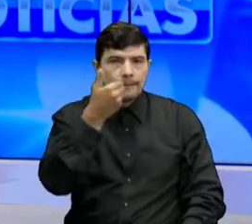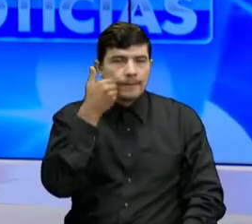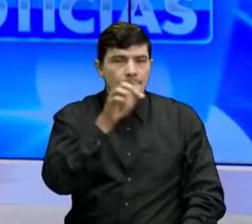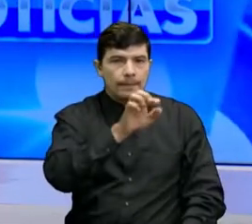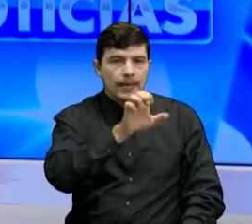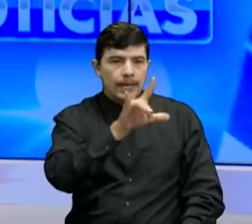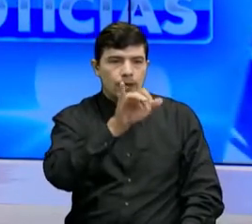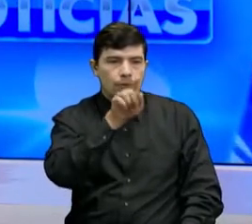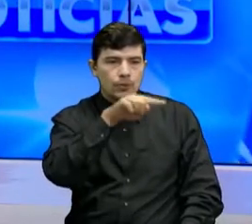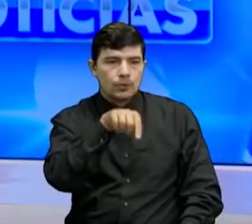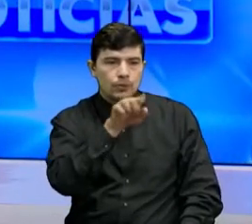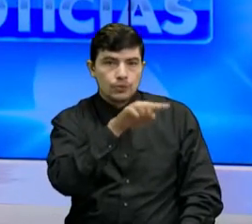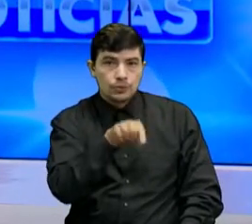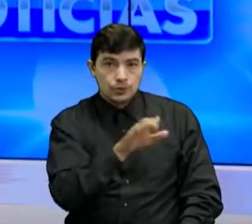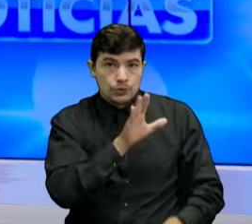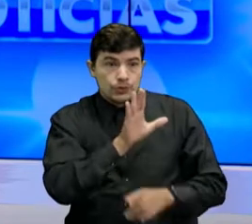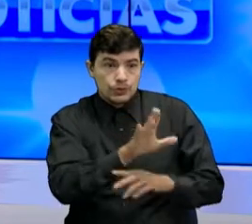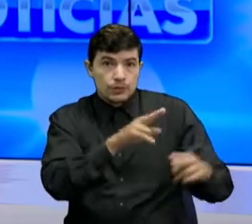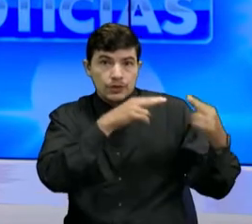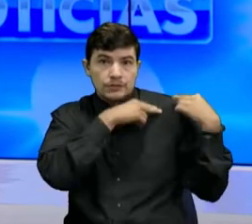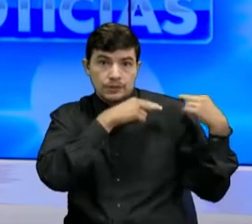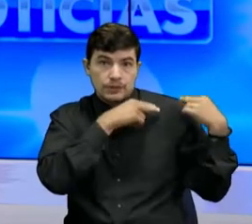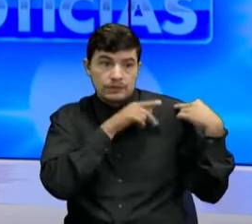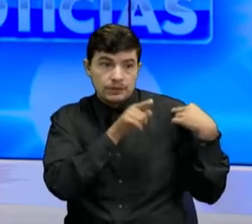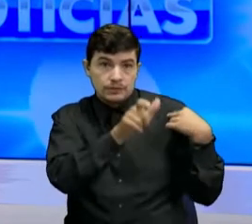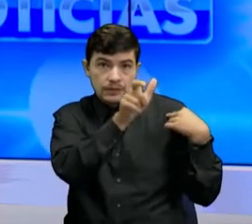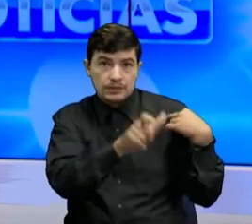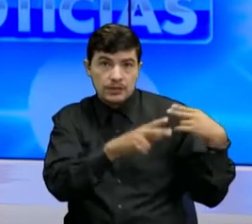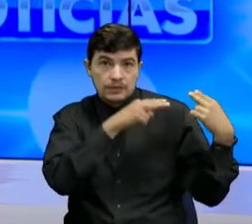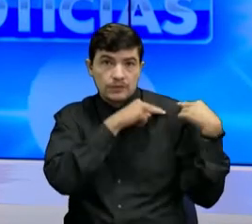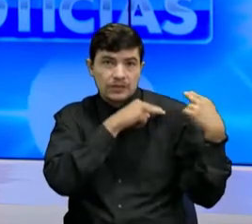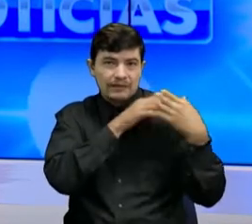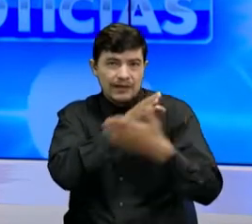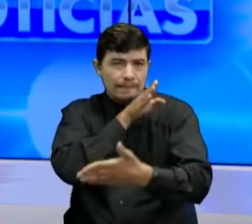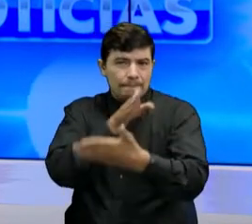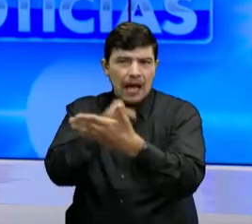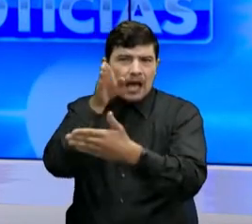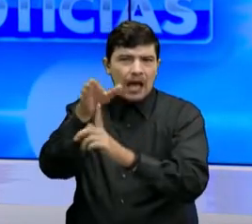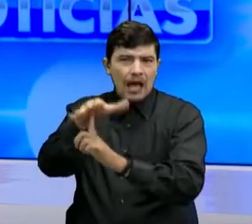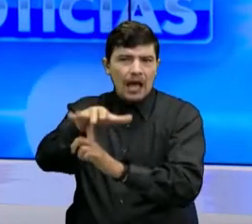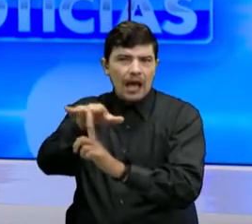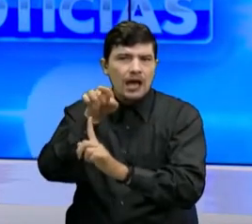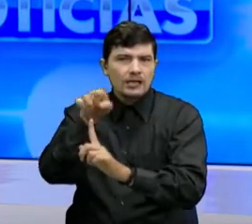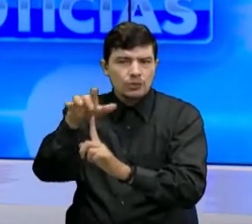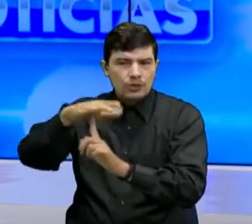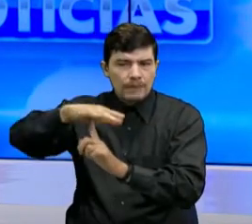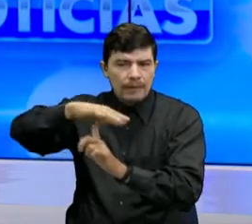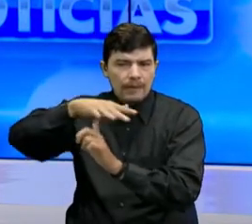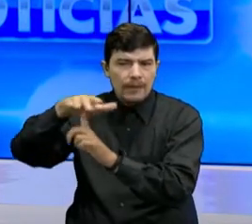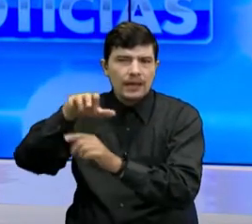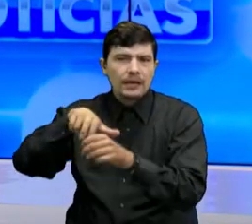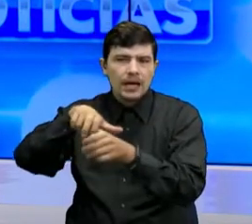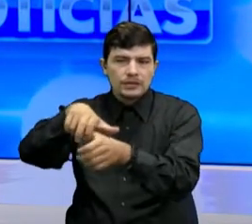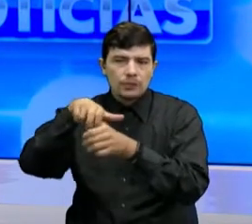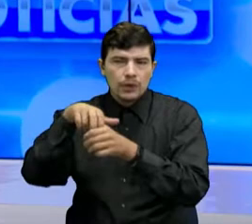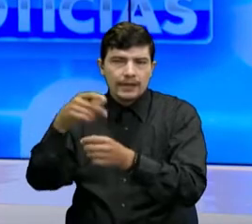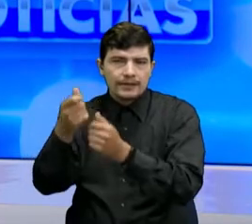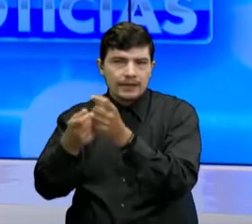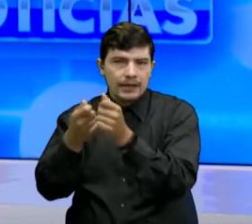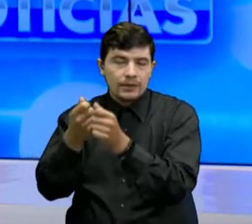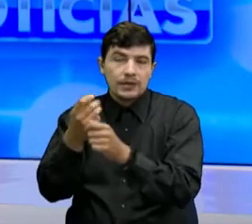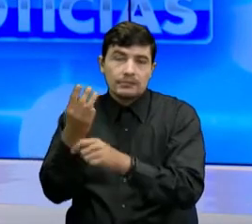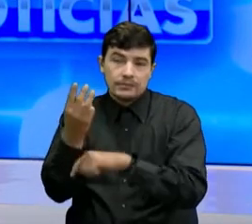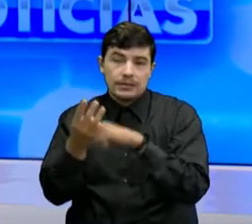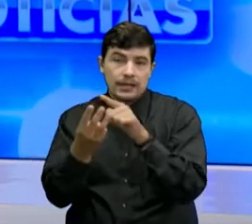de ser el responsable del atentado a un helicóptero en Teorama que transportaba dinero, donde murieron tres personas, entre